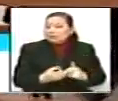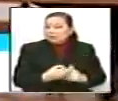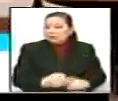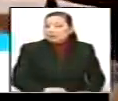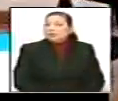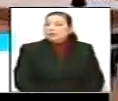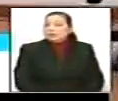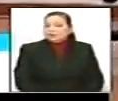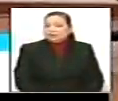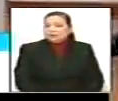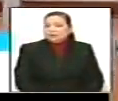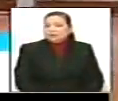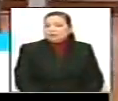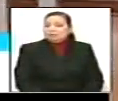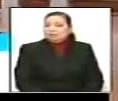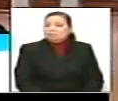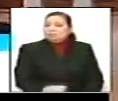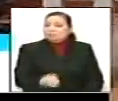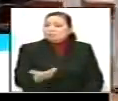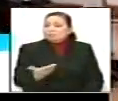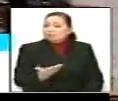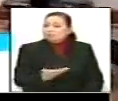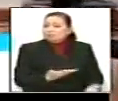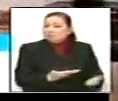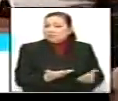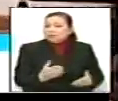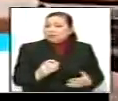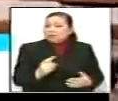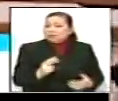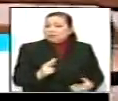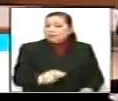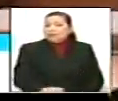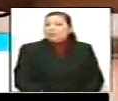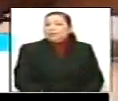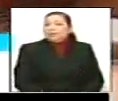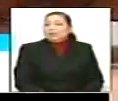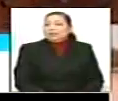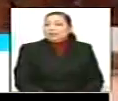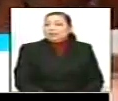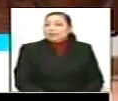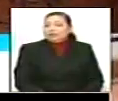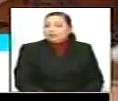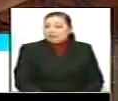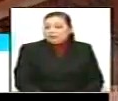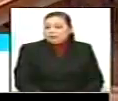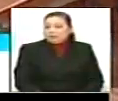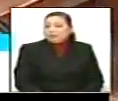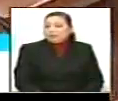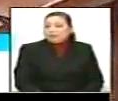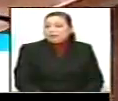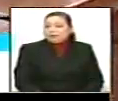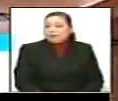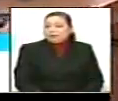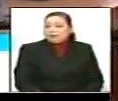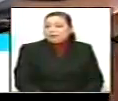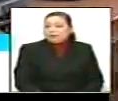Cayoma. Inmediatamente nosotros nos hemos invitado a la Contraloría y en todo caso va a responder el doctor. ¿En qué momento está la